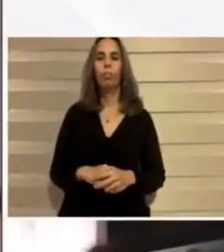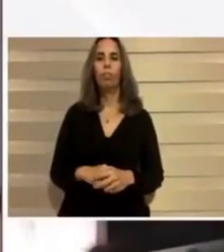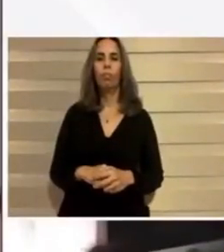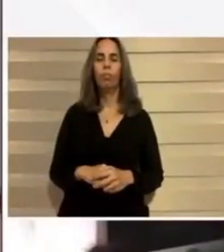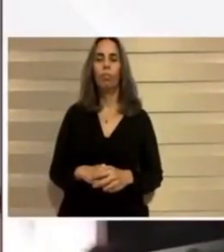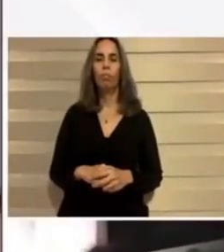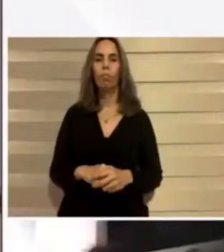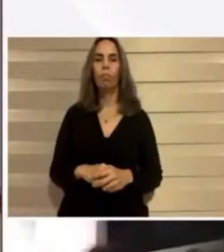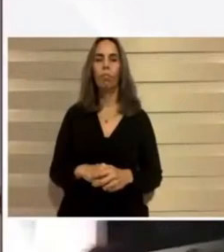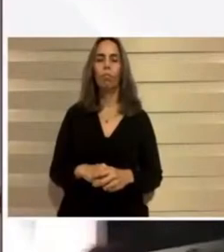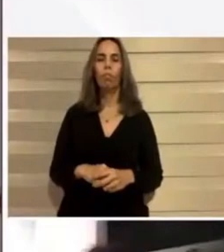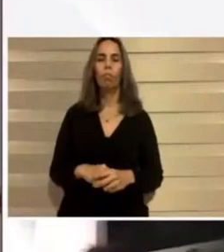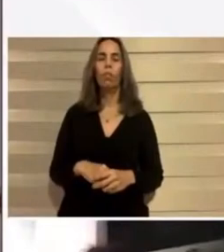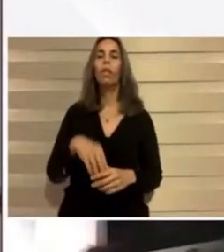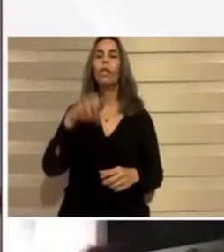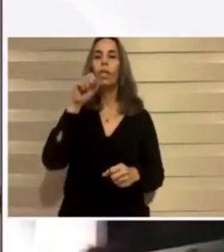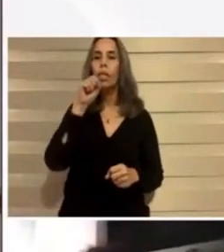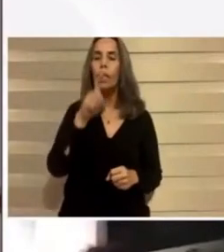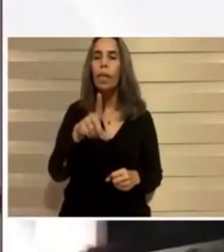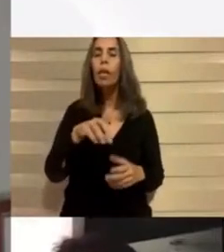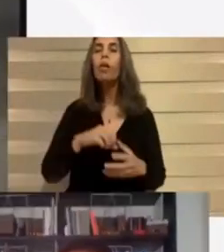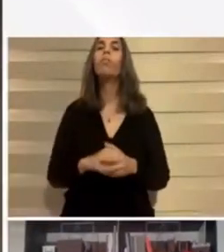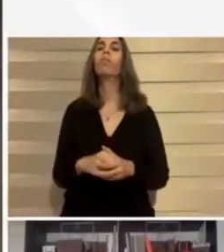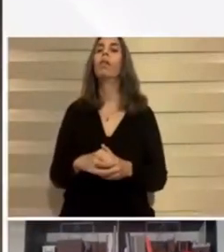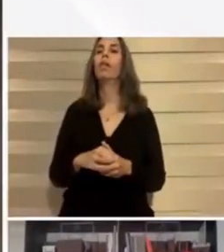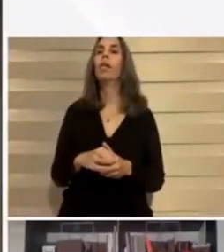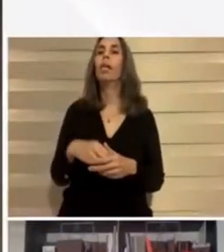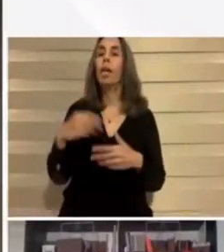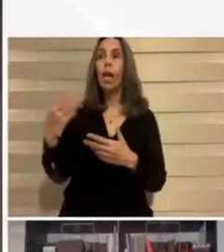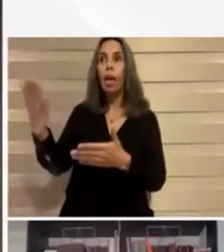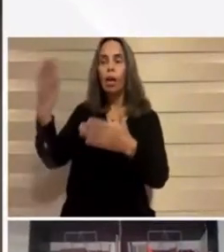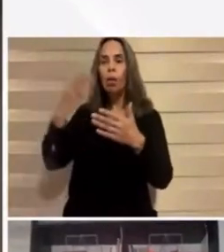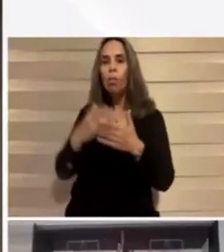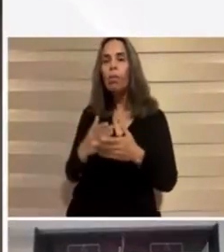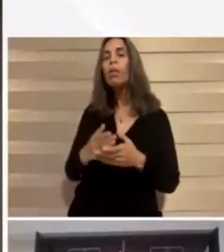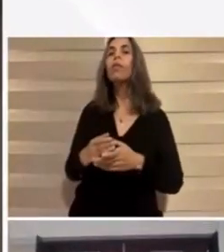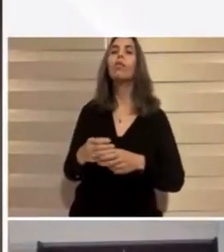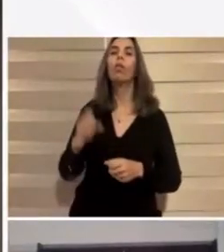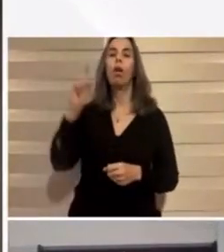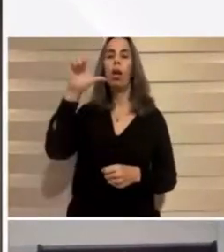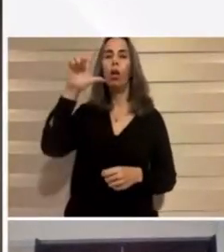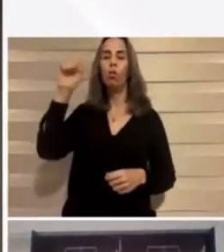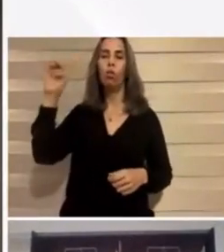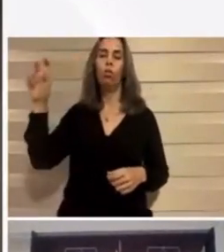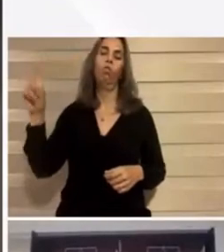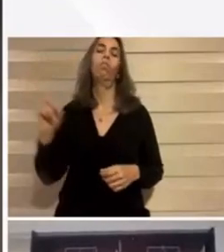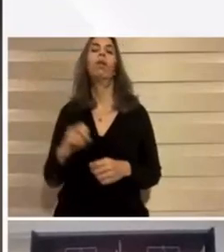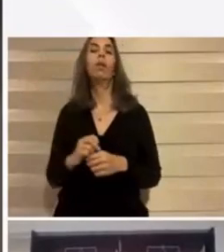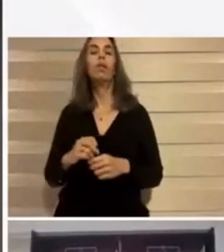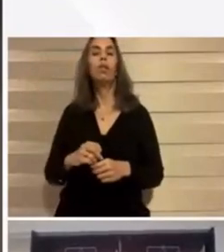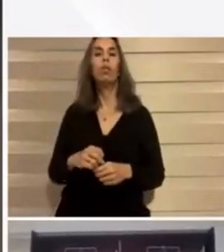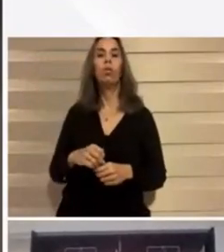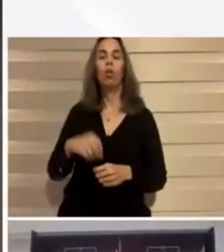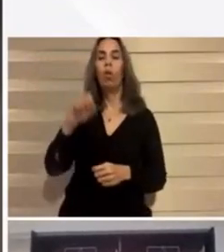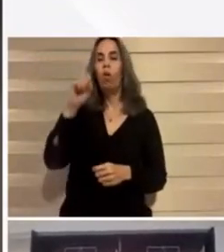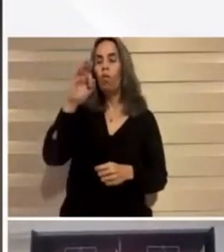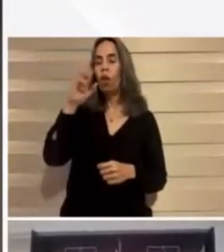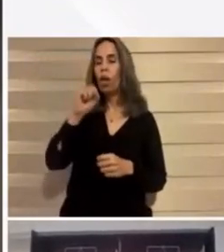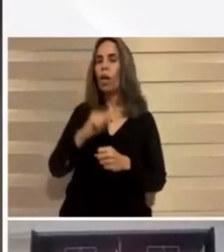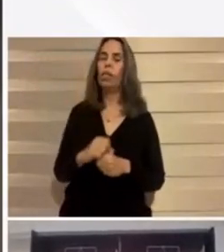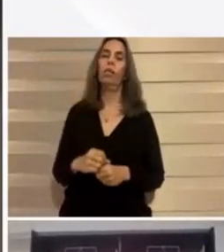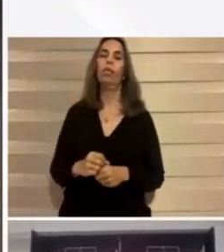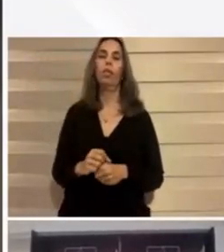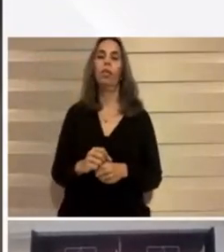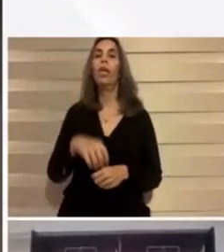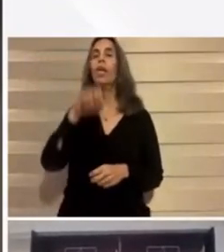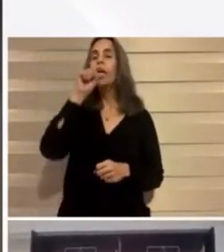También presentamos, en ausencia del doctor Luis Humberto Fernández Fuentes, a la maestra